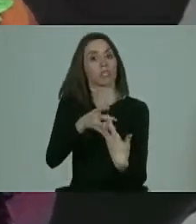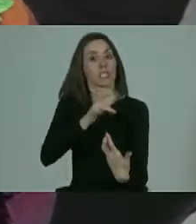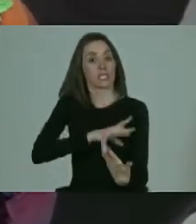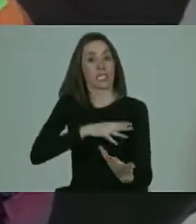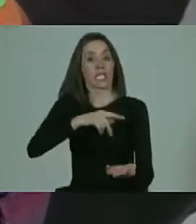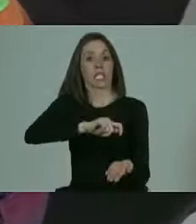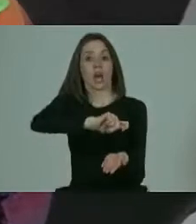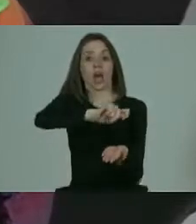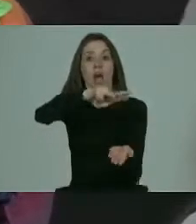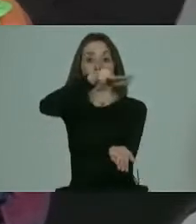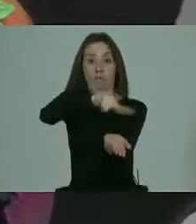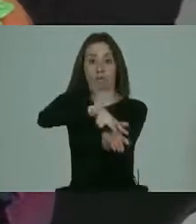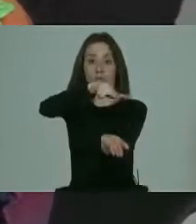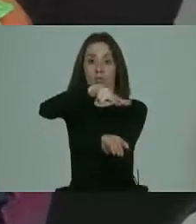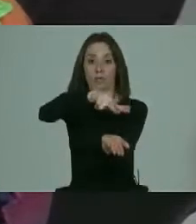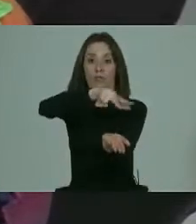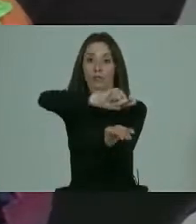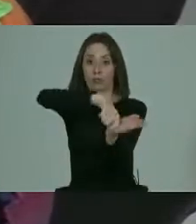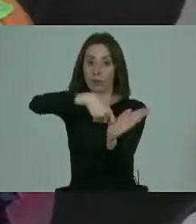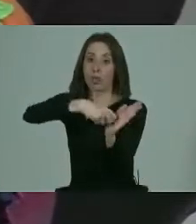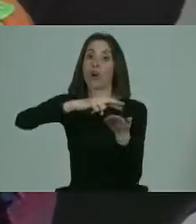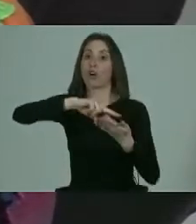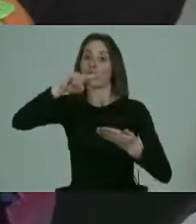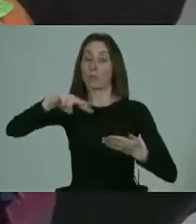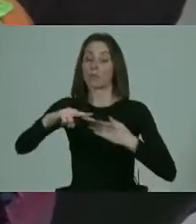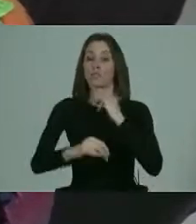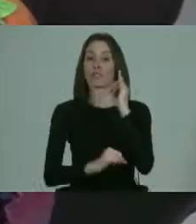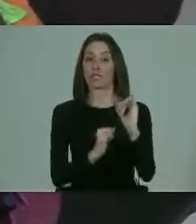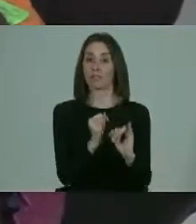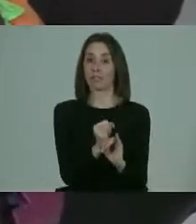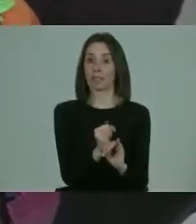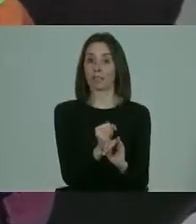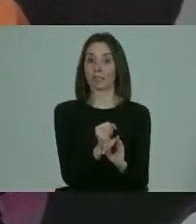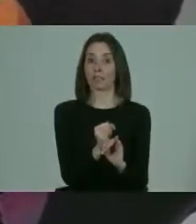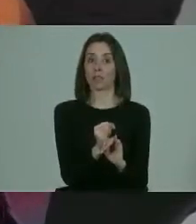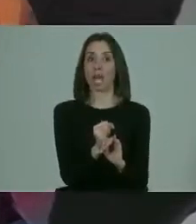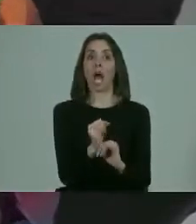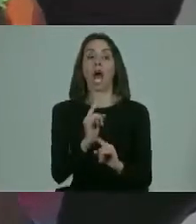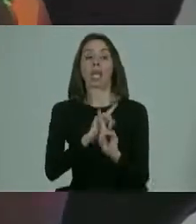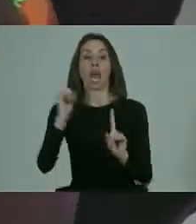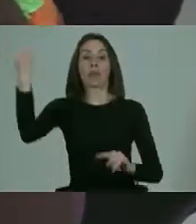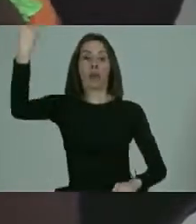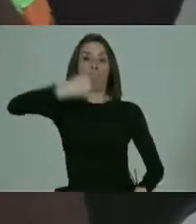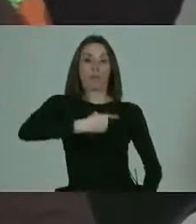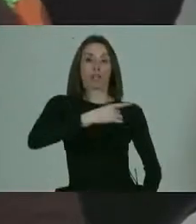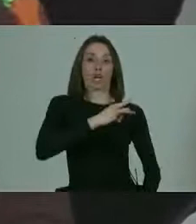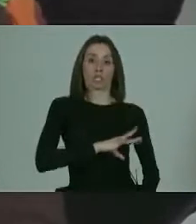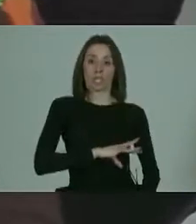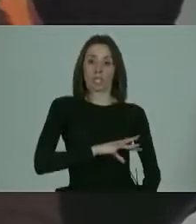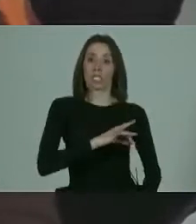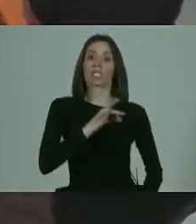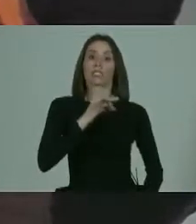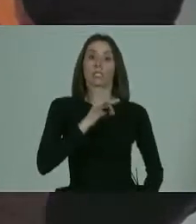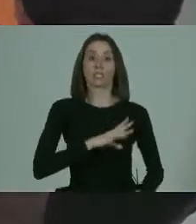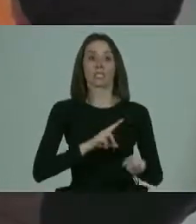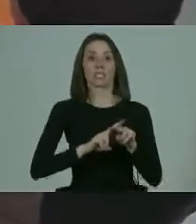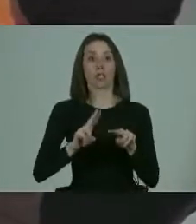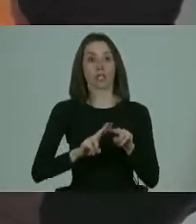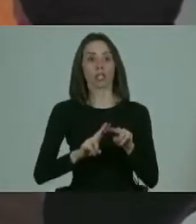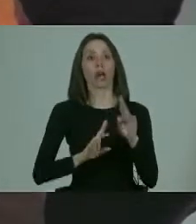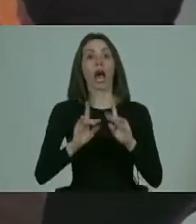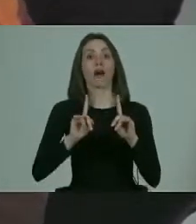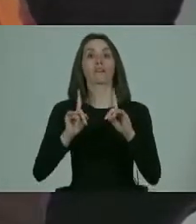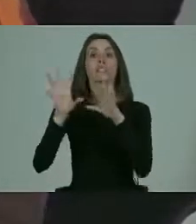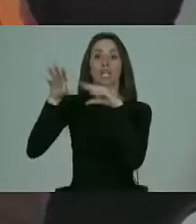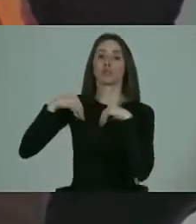suscribió o ratificó una convención internacional nadie la obligó nadie obligó al país lo hizo pero a veces se asumen compromisos